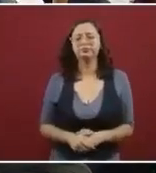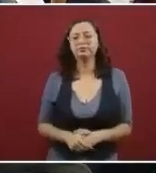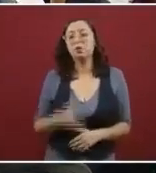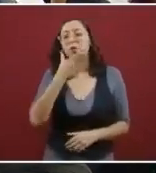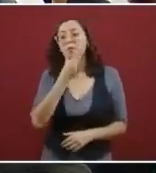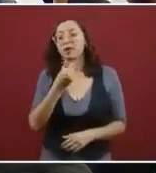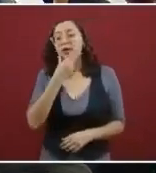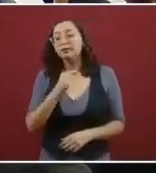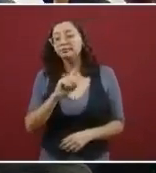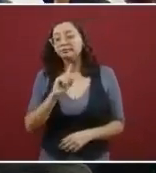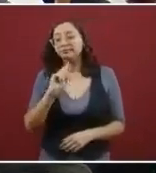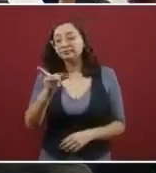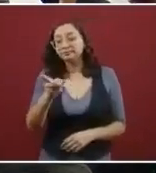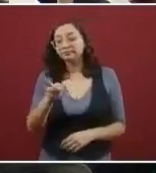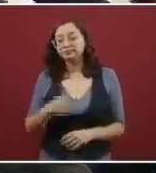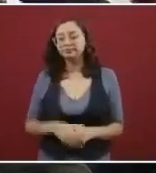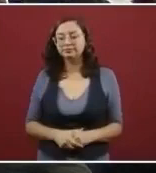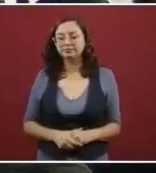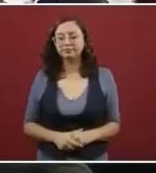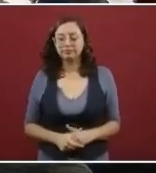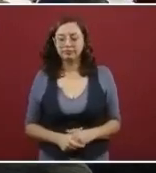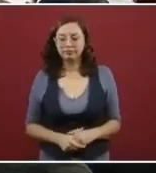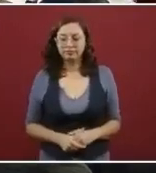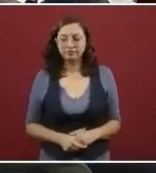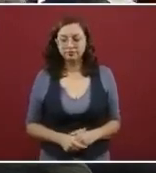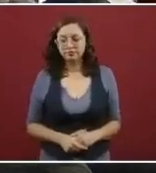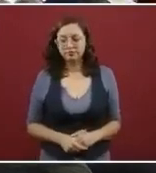Hombre, ahí.